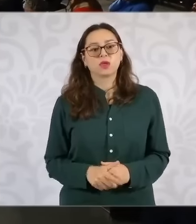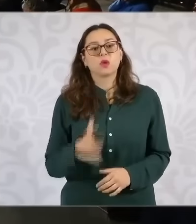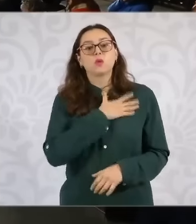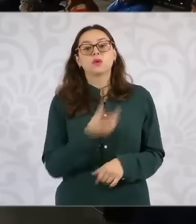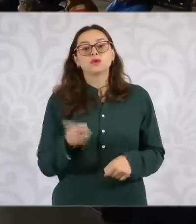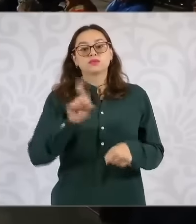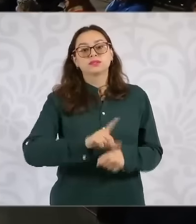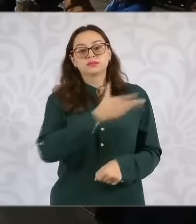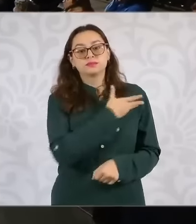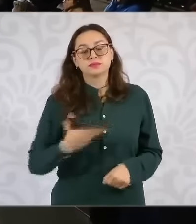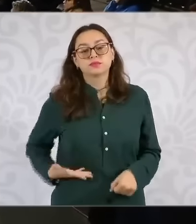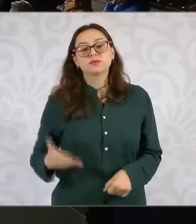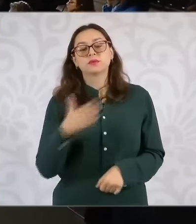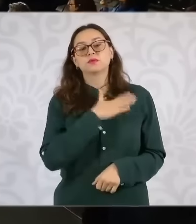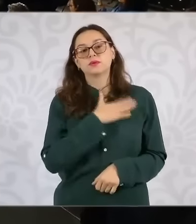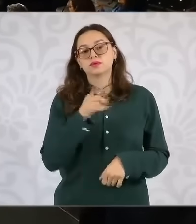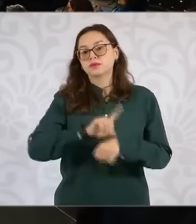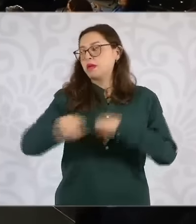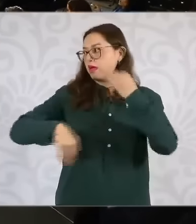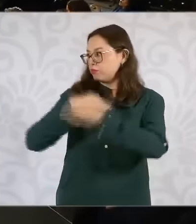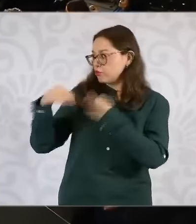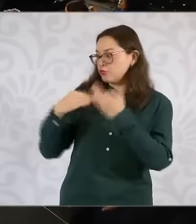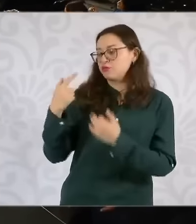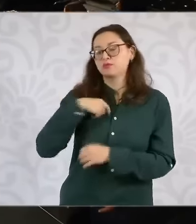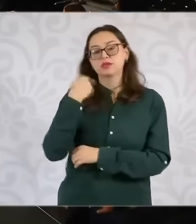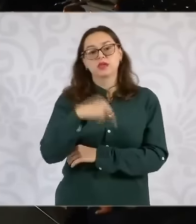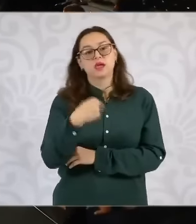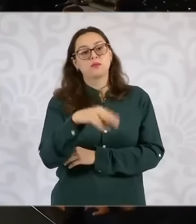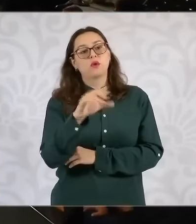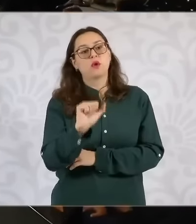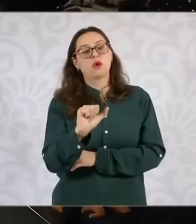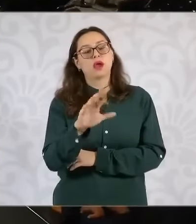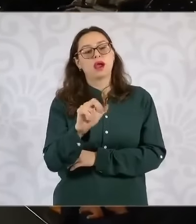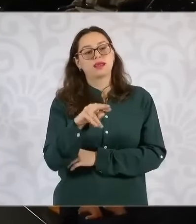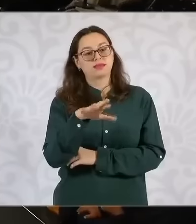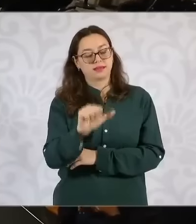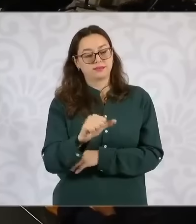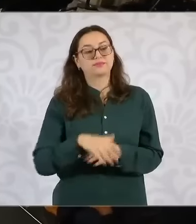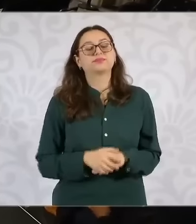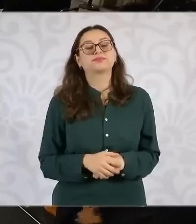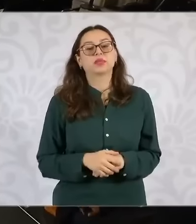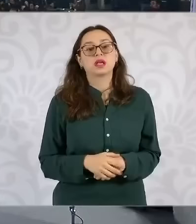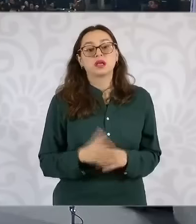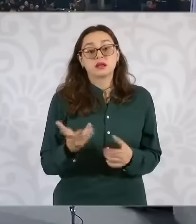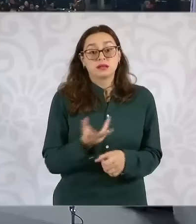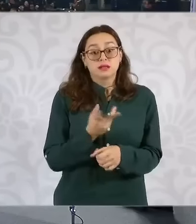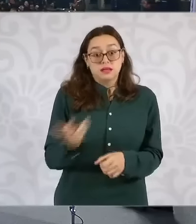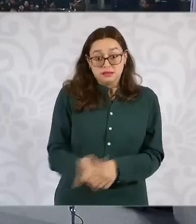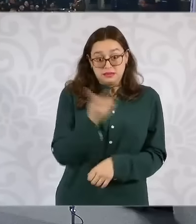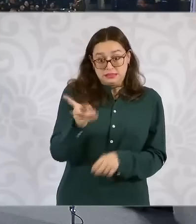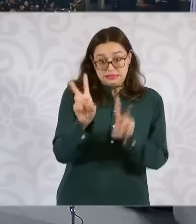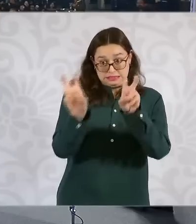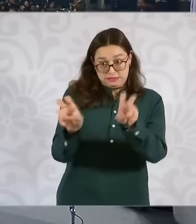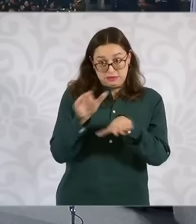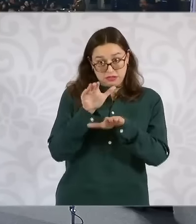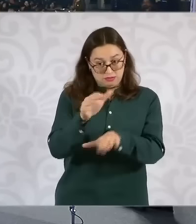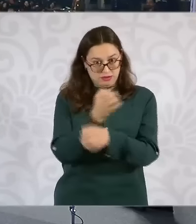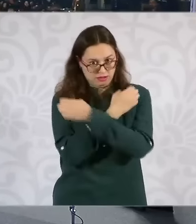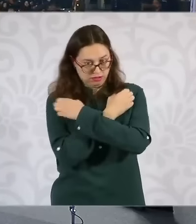a todos. Karina Vargas, de Reporte Índigo. Primero, sobre el tema que hoy se presenta, preguntarle al secretario Mario Delgado cuál es el presupuesto que se